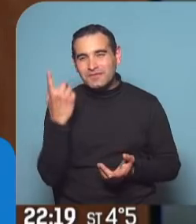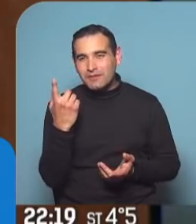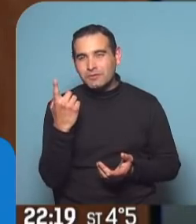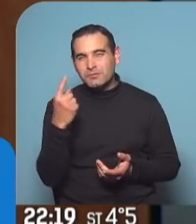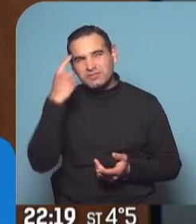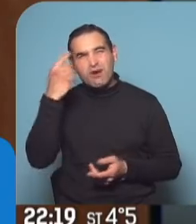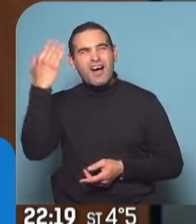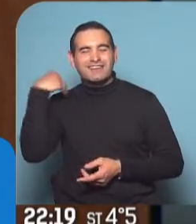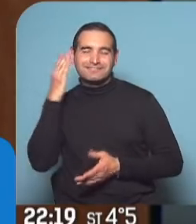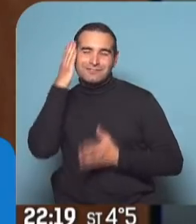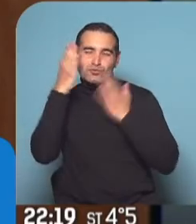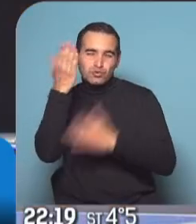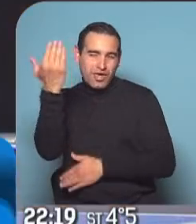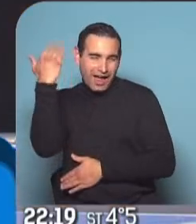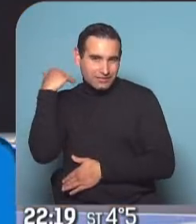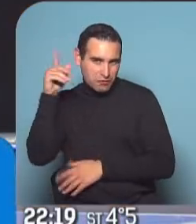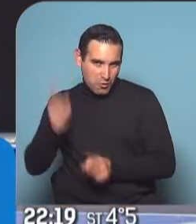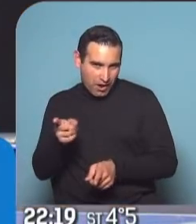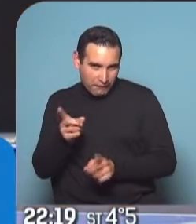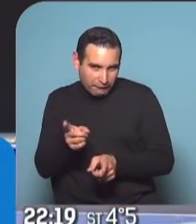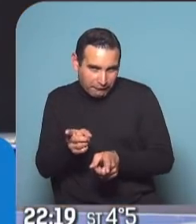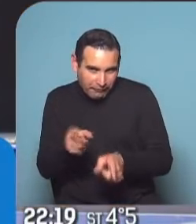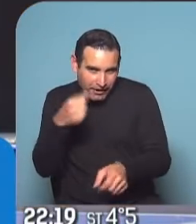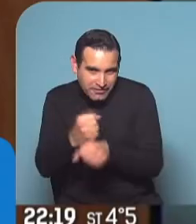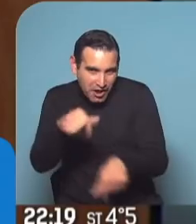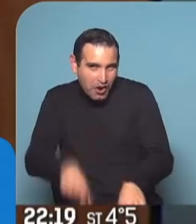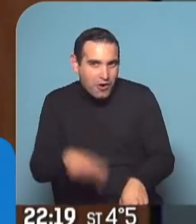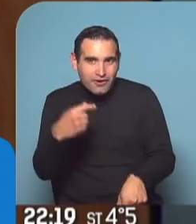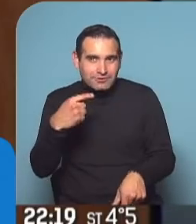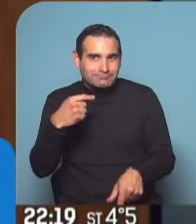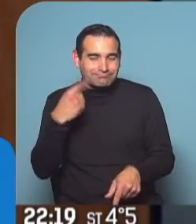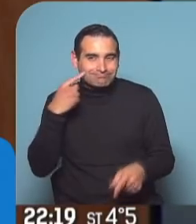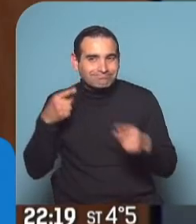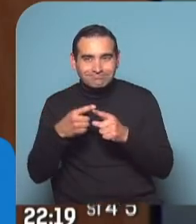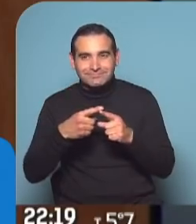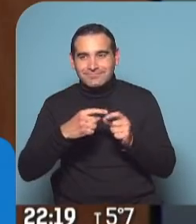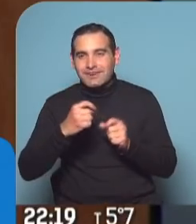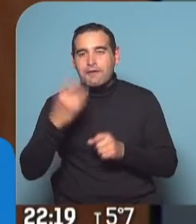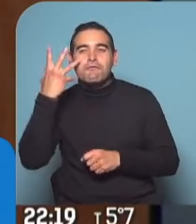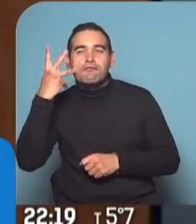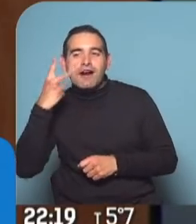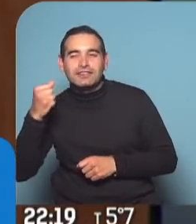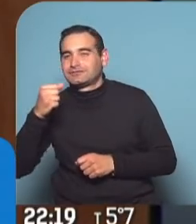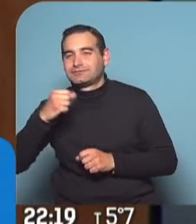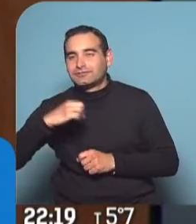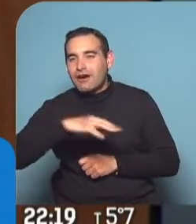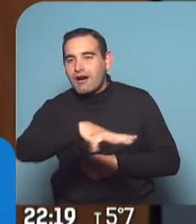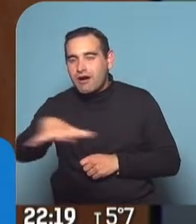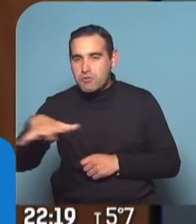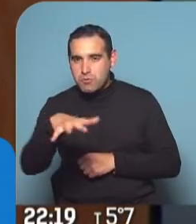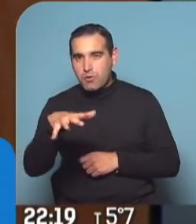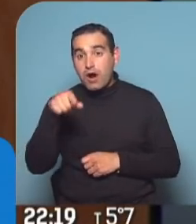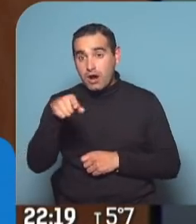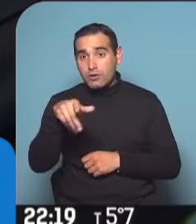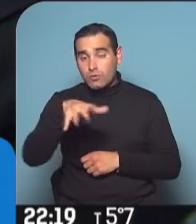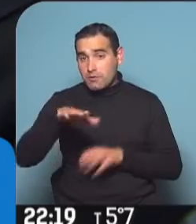mito del pasado, pero no marca la tendencia. La tendencia son las grandes extensiones del noreste de Francia, o sobre todo, donde